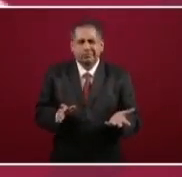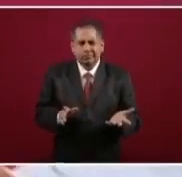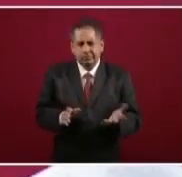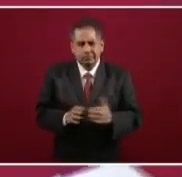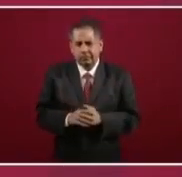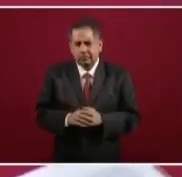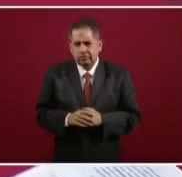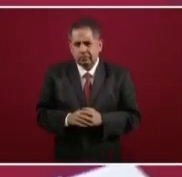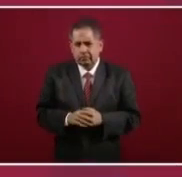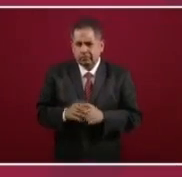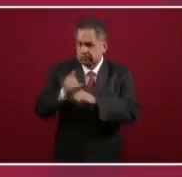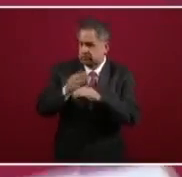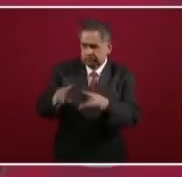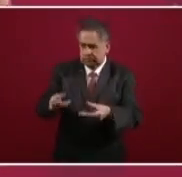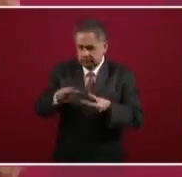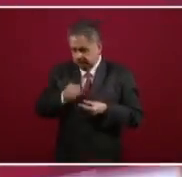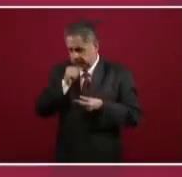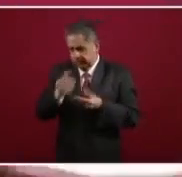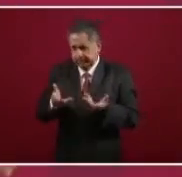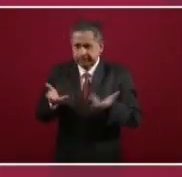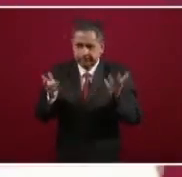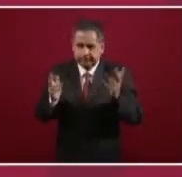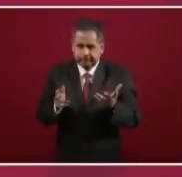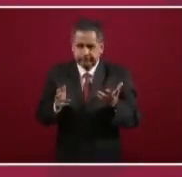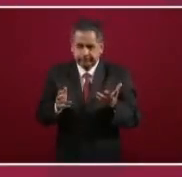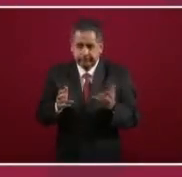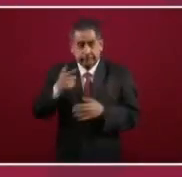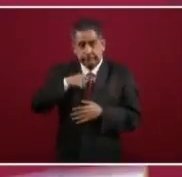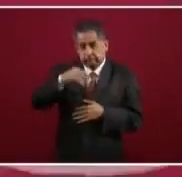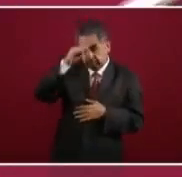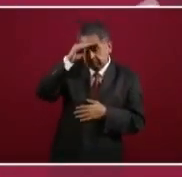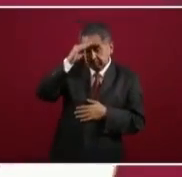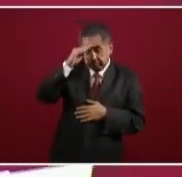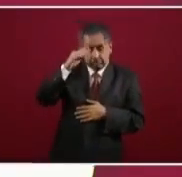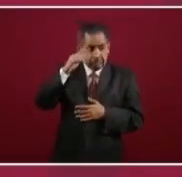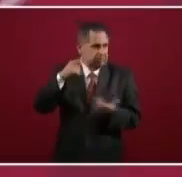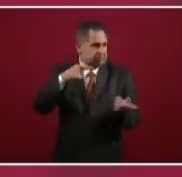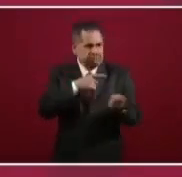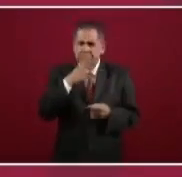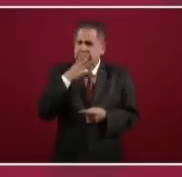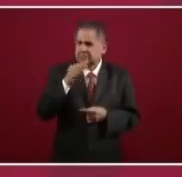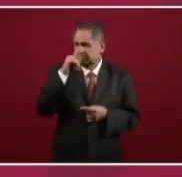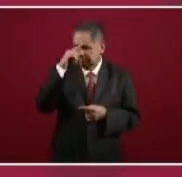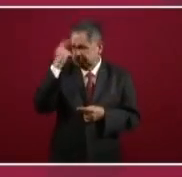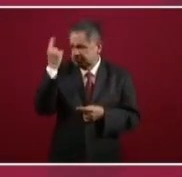no se tuvo la información suficiente este se pensó de que era